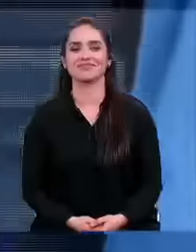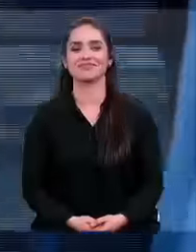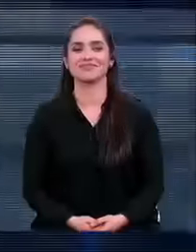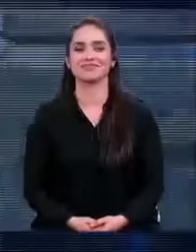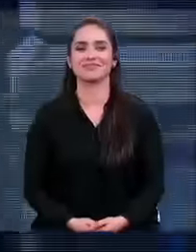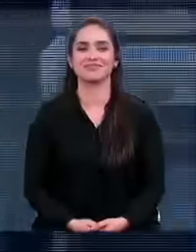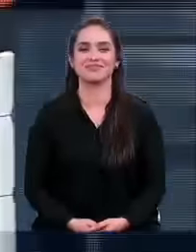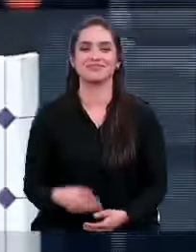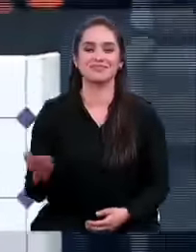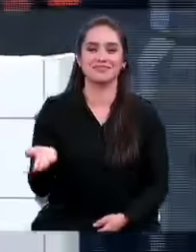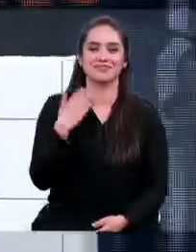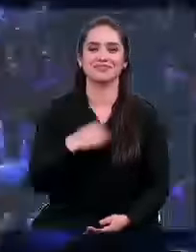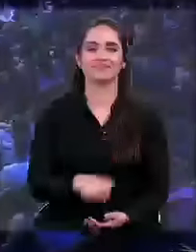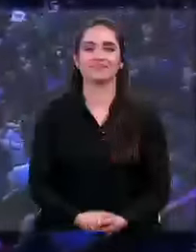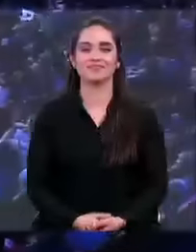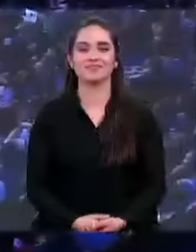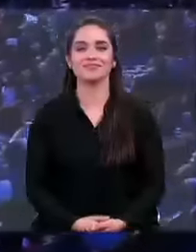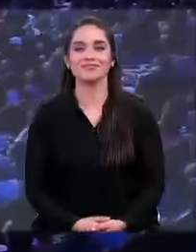vamos!